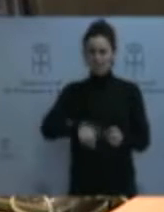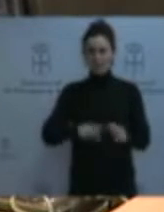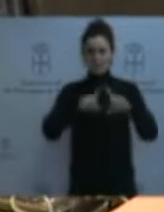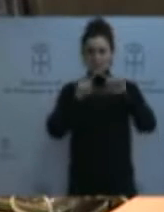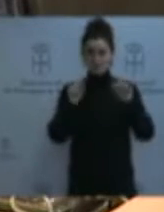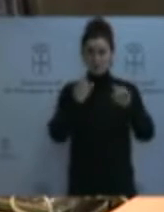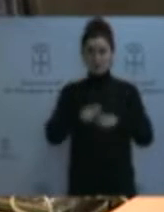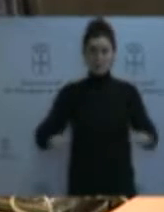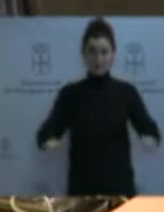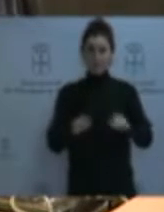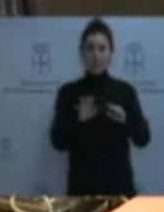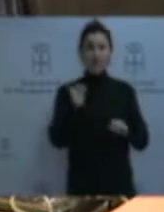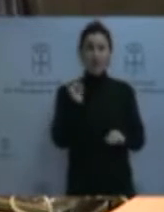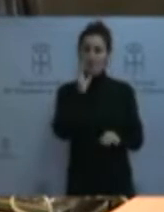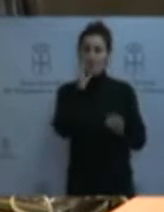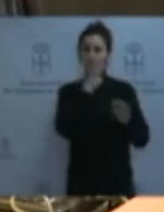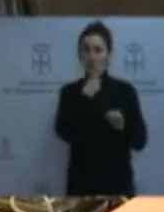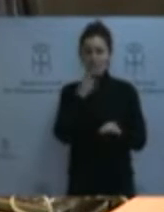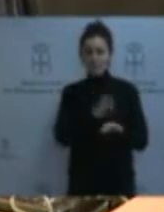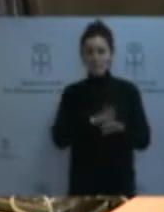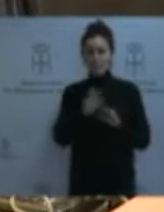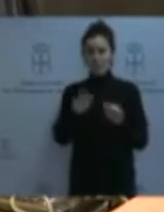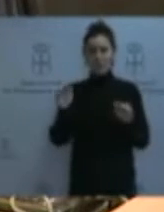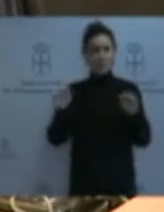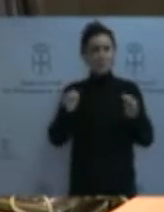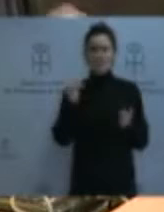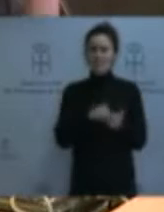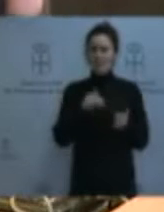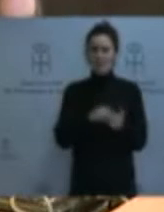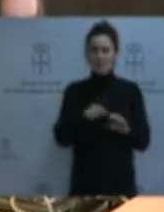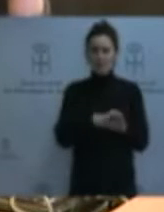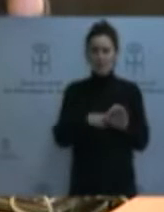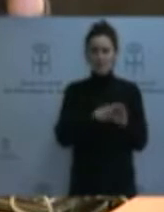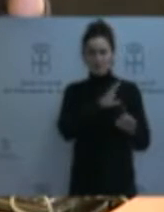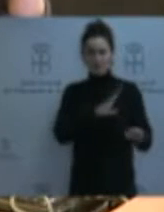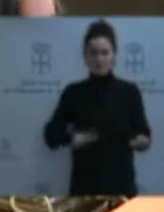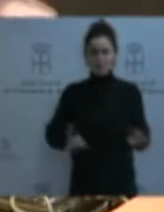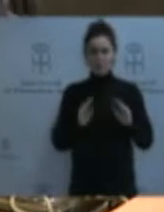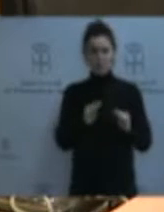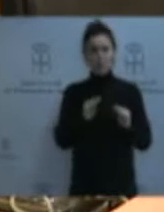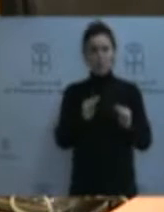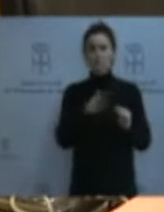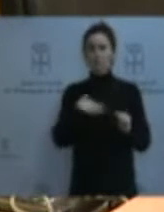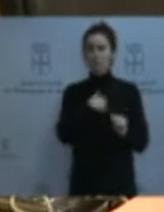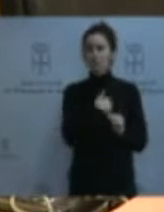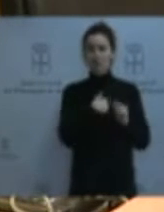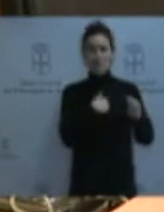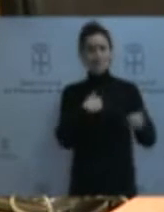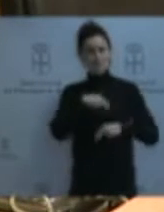para su gente. La tiene porque compromete la convocatoria de miles de plazas ocupadas de forma temporal o interina en la función pública, consolidando empleo público